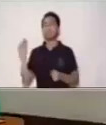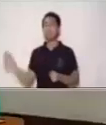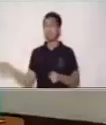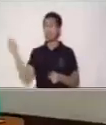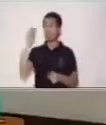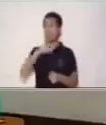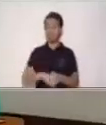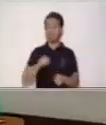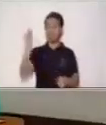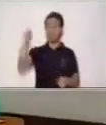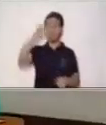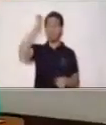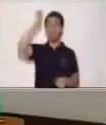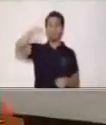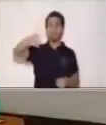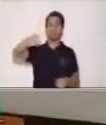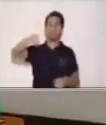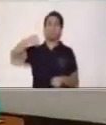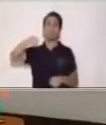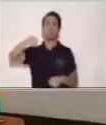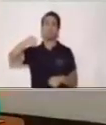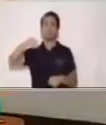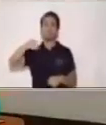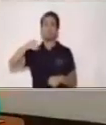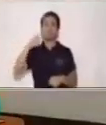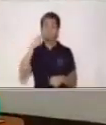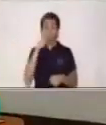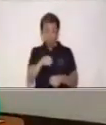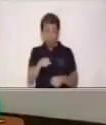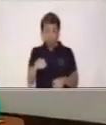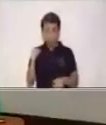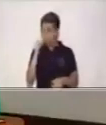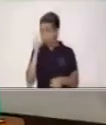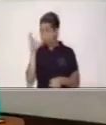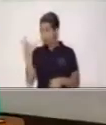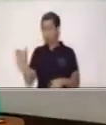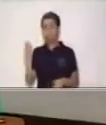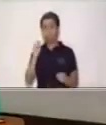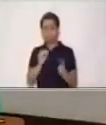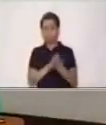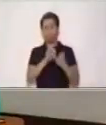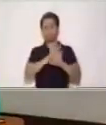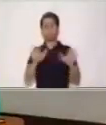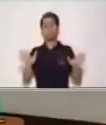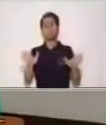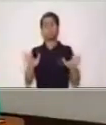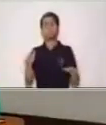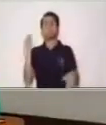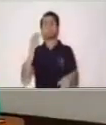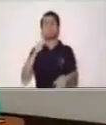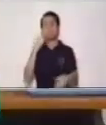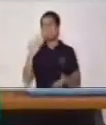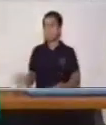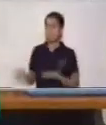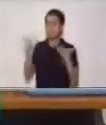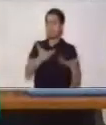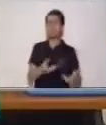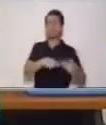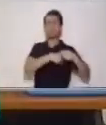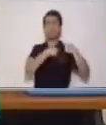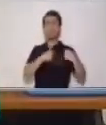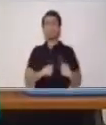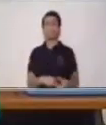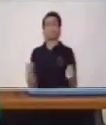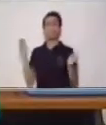el hada protectora y, viendo que Pinocho se moría, le puso un corazón